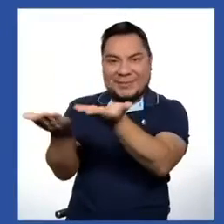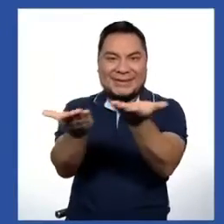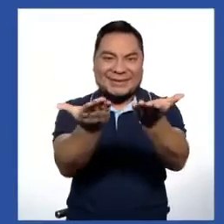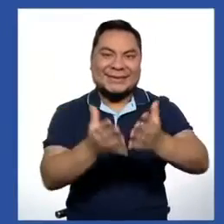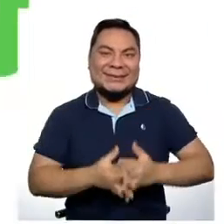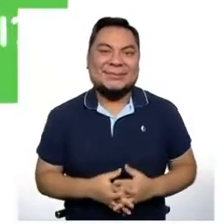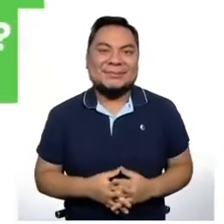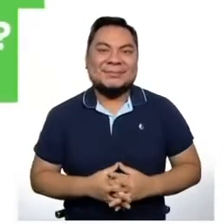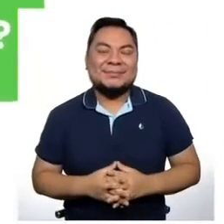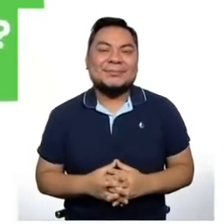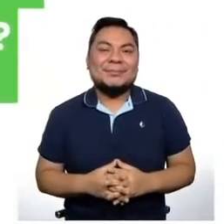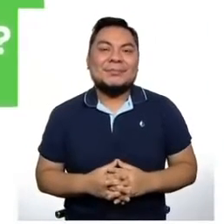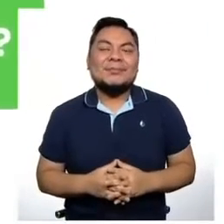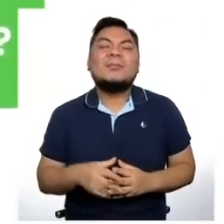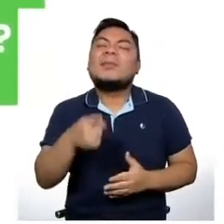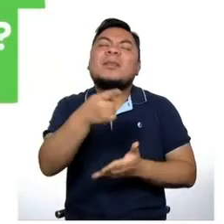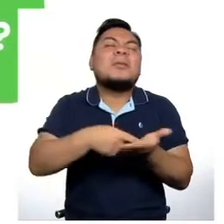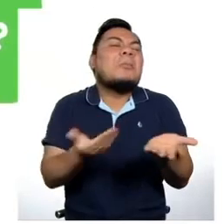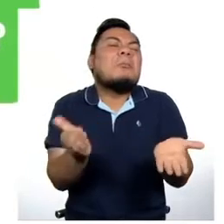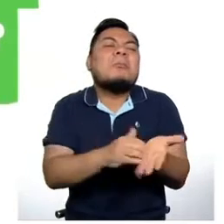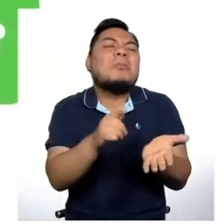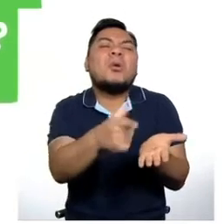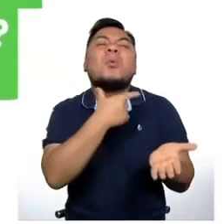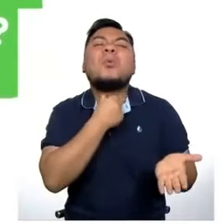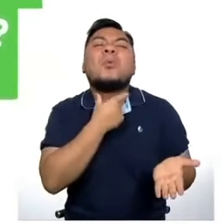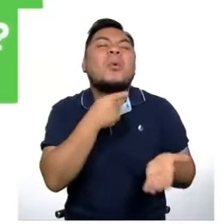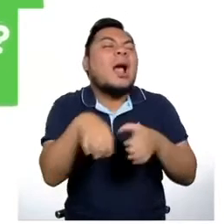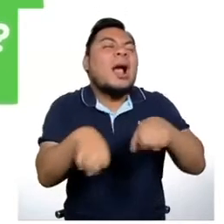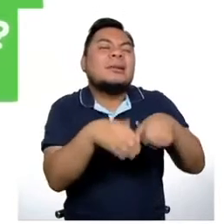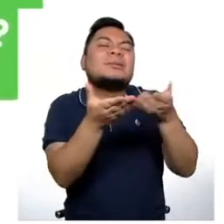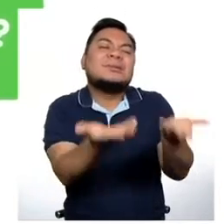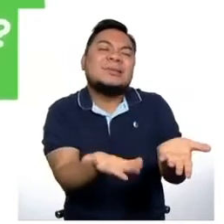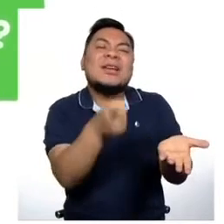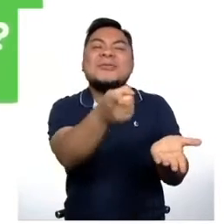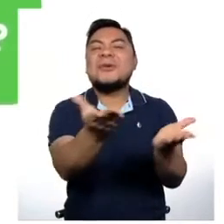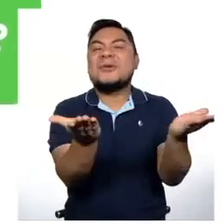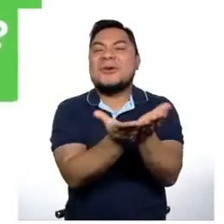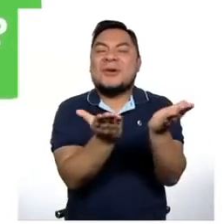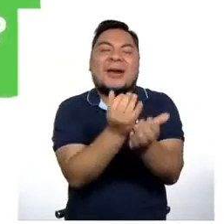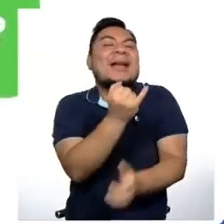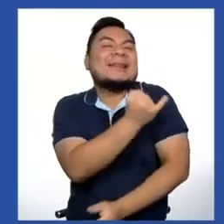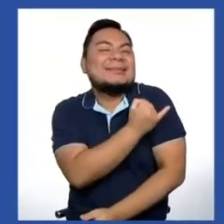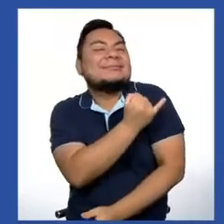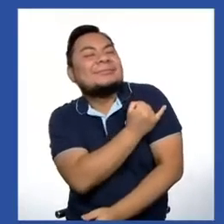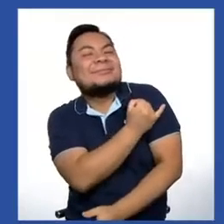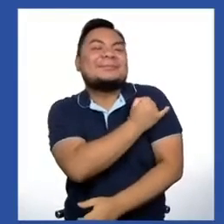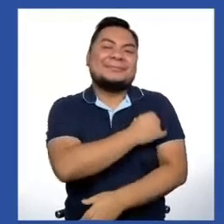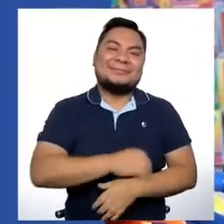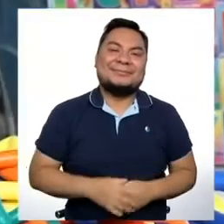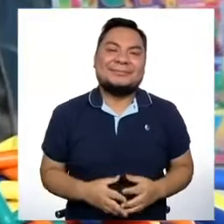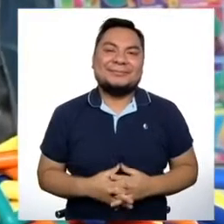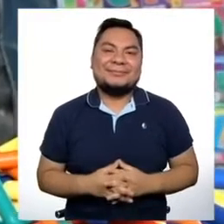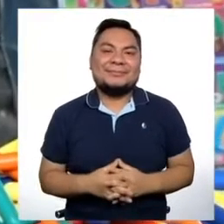verlos! ¿Qué es lo que más te gusta hacer en tu jardín o pronoí?